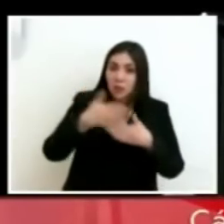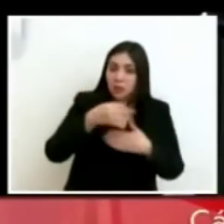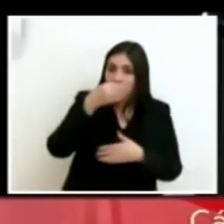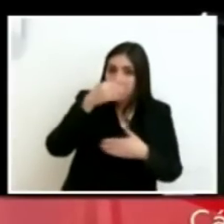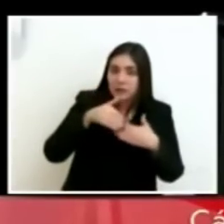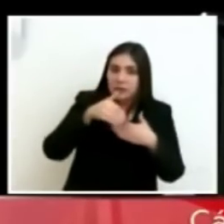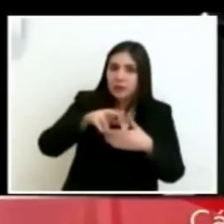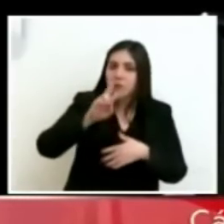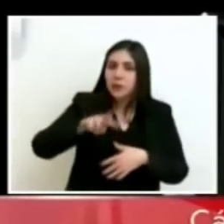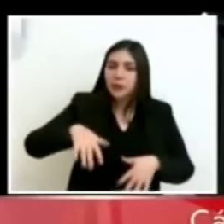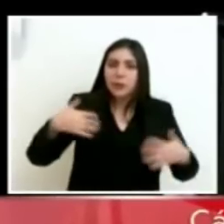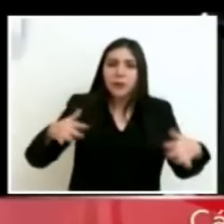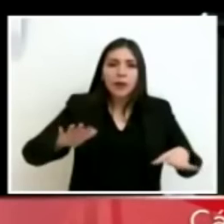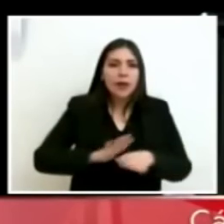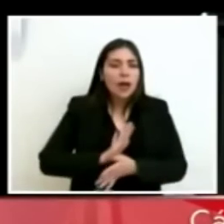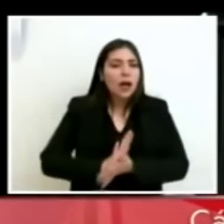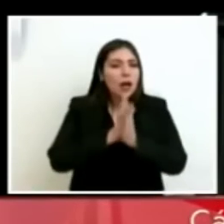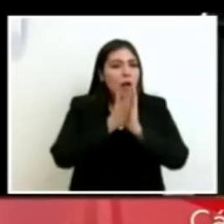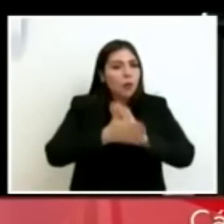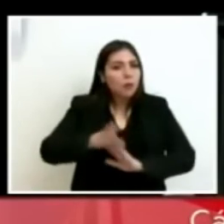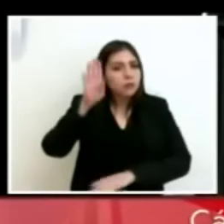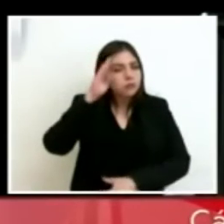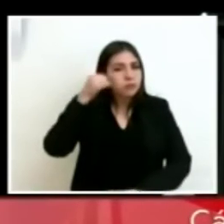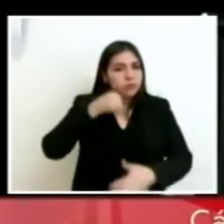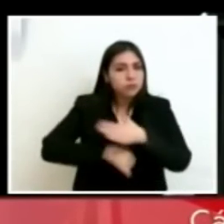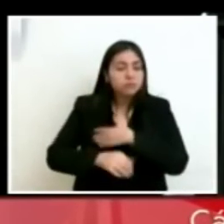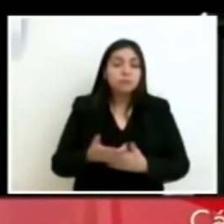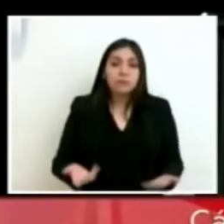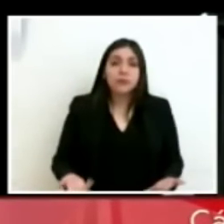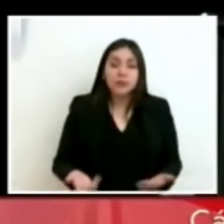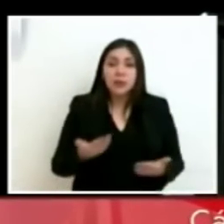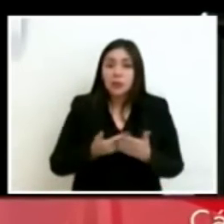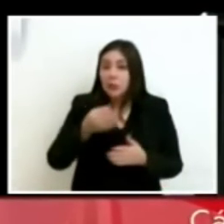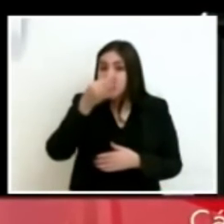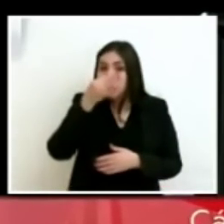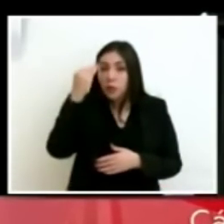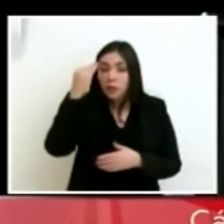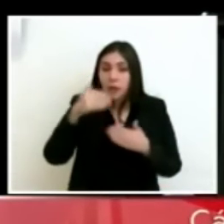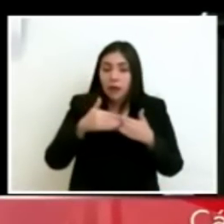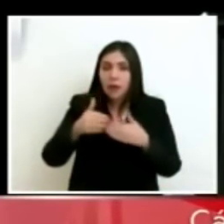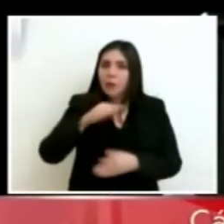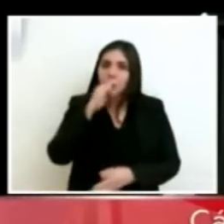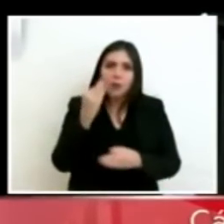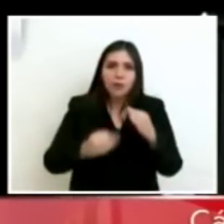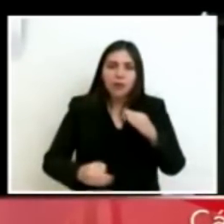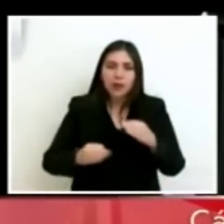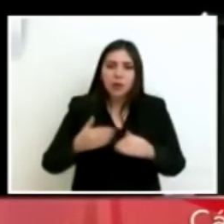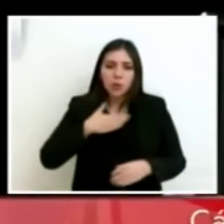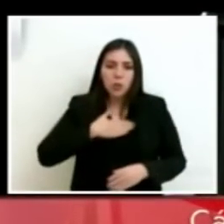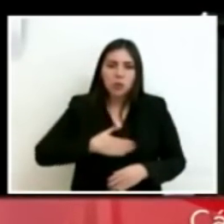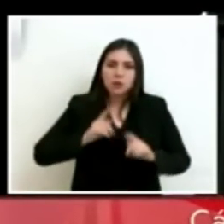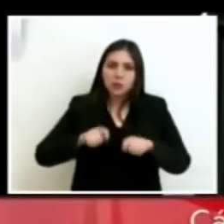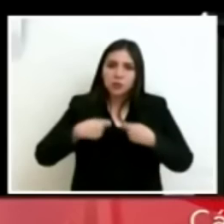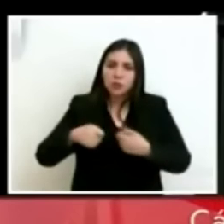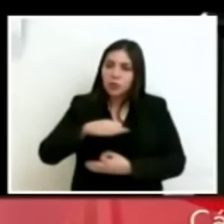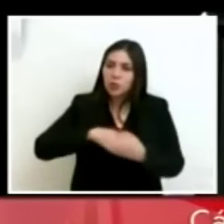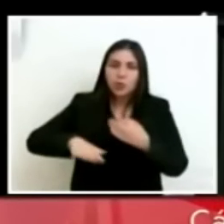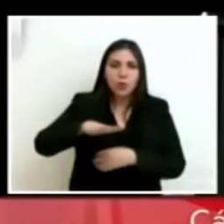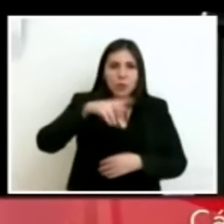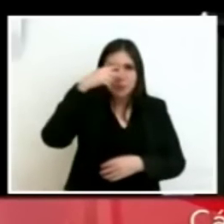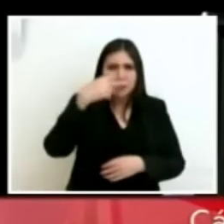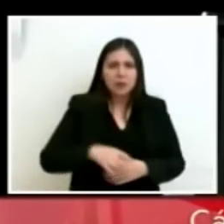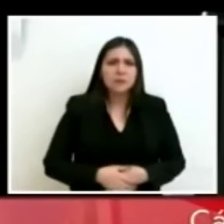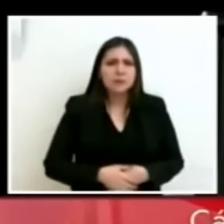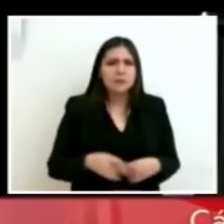la justicia llegará a todas y todos los mexicanos. A quienes tienen dudas y preocupaciones, les aseguro que el